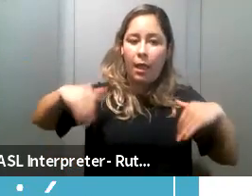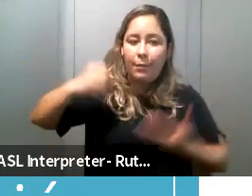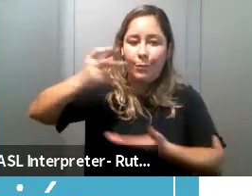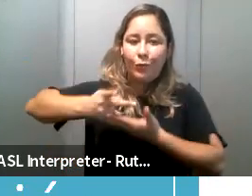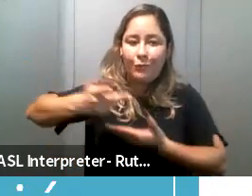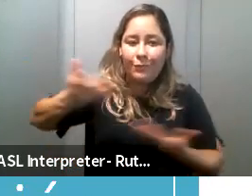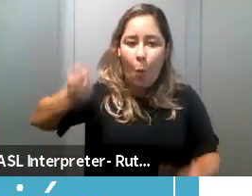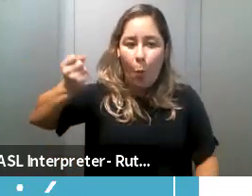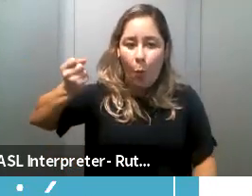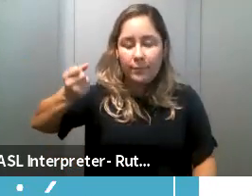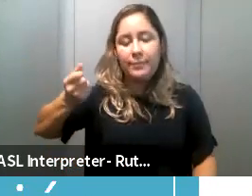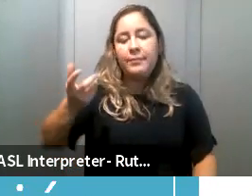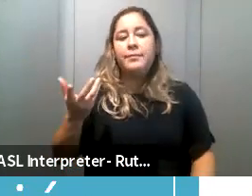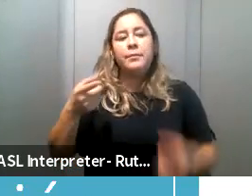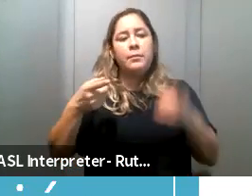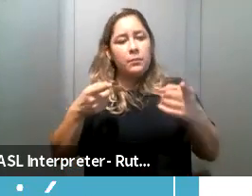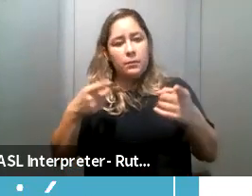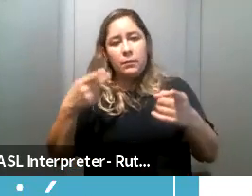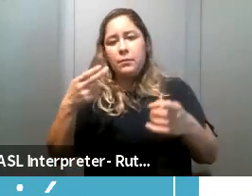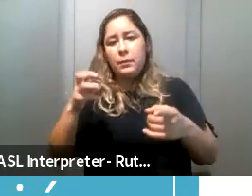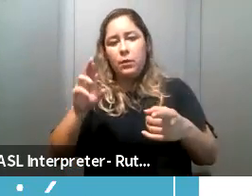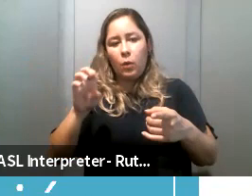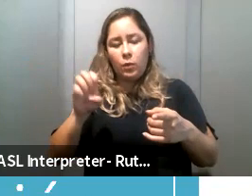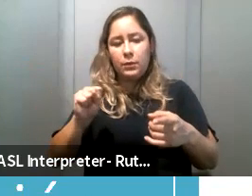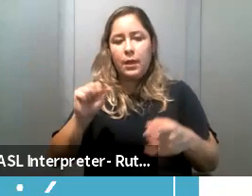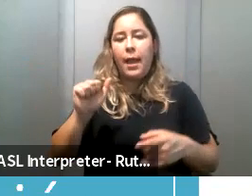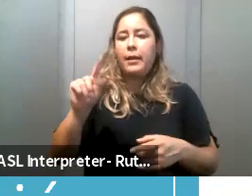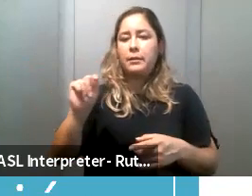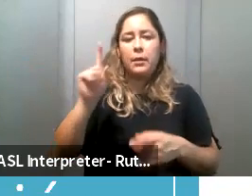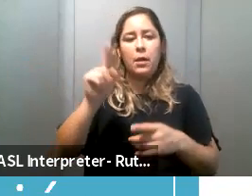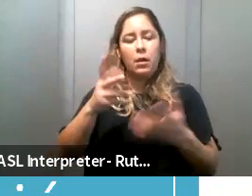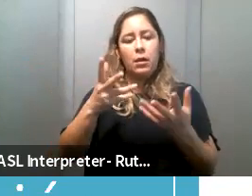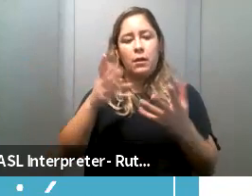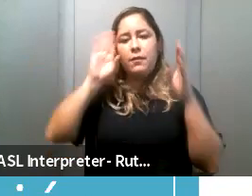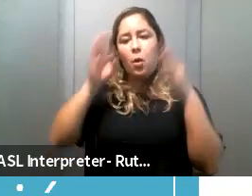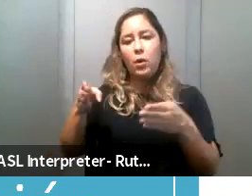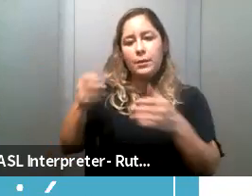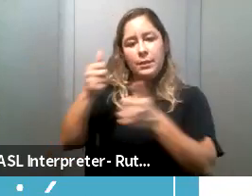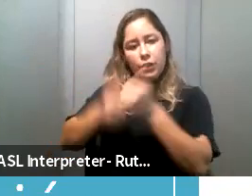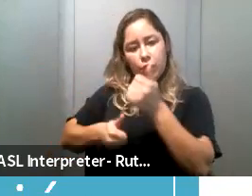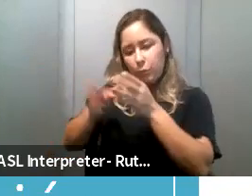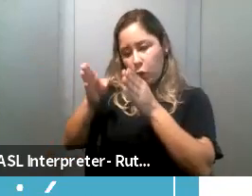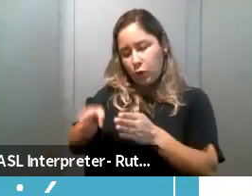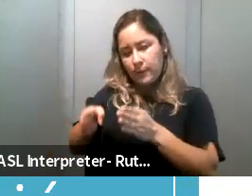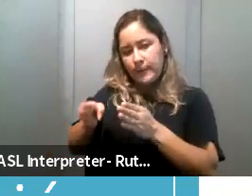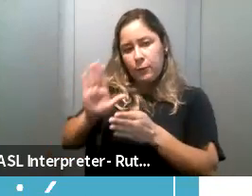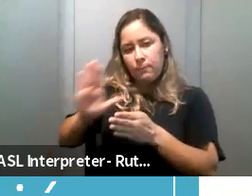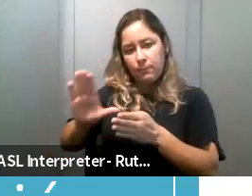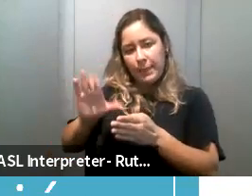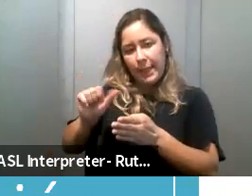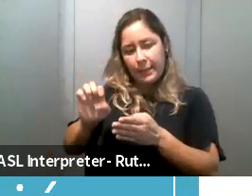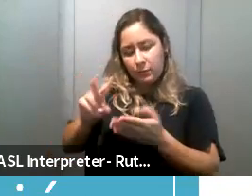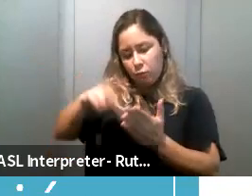que revisar cada caso de cada persona detenida para ver si pueden liberar a esta